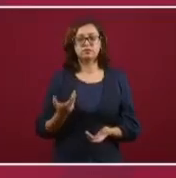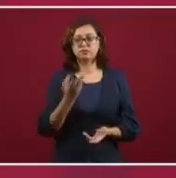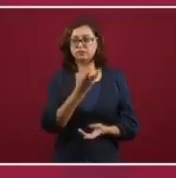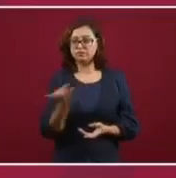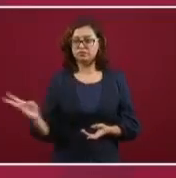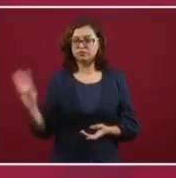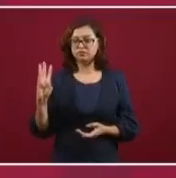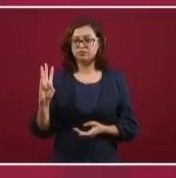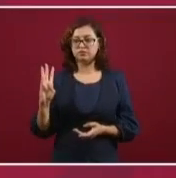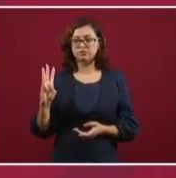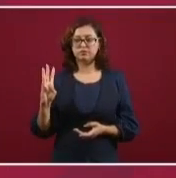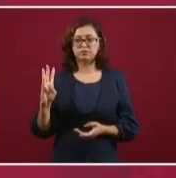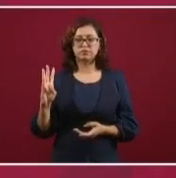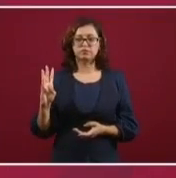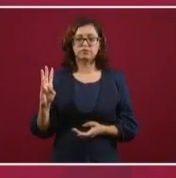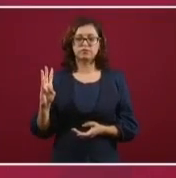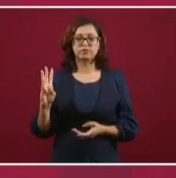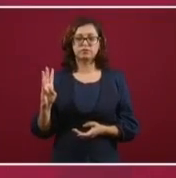muy